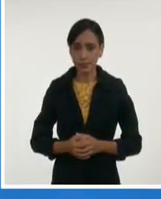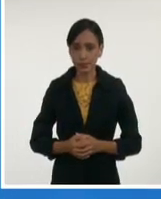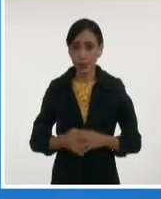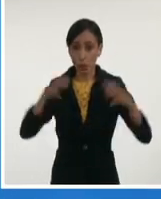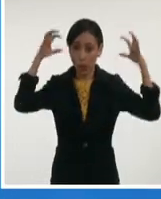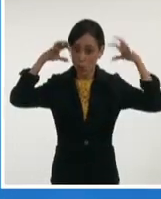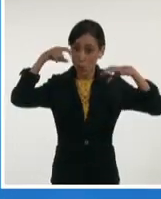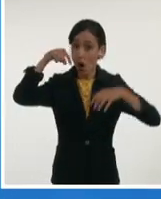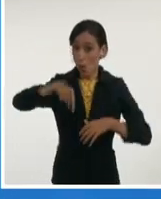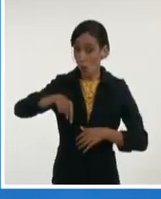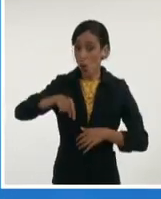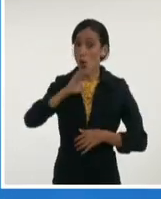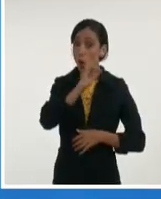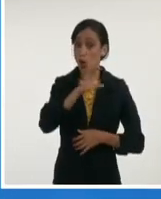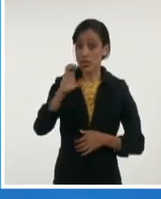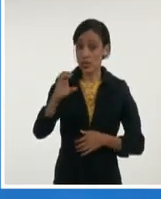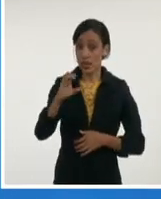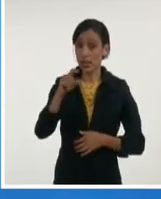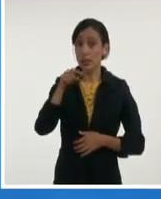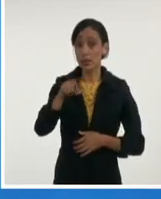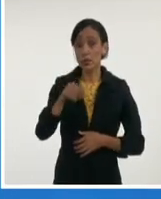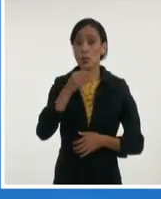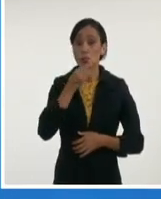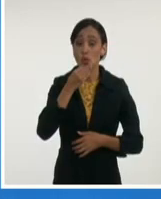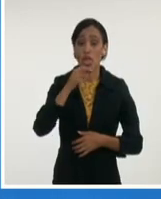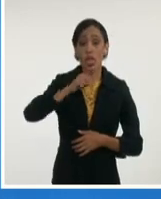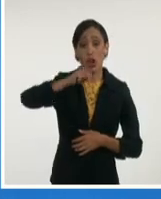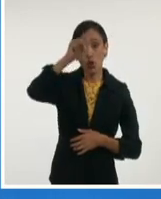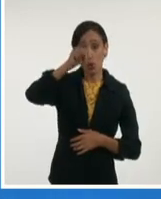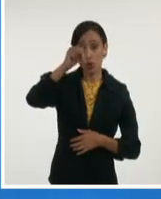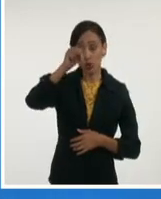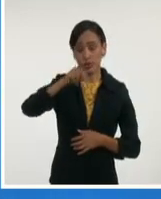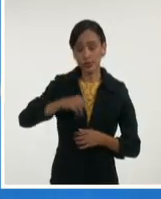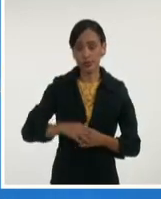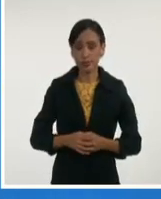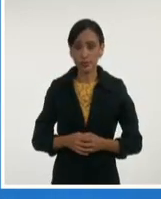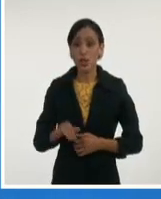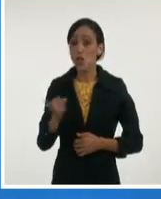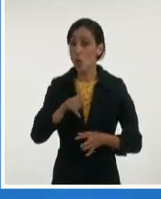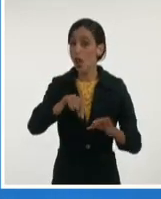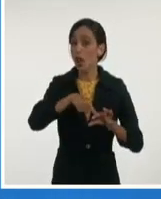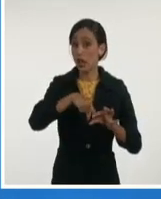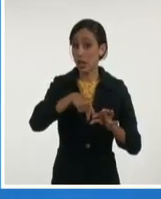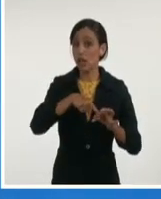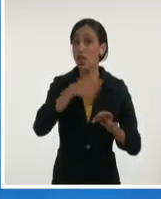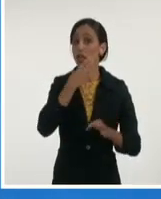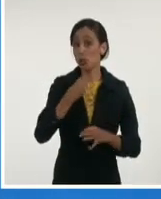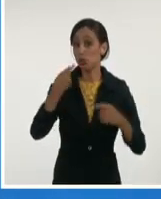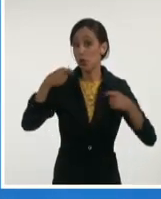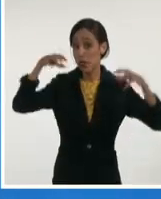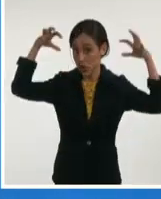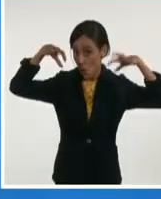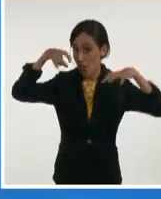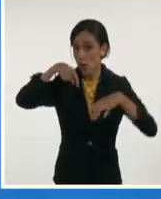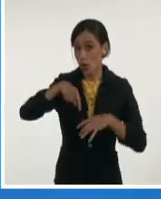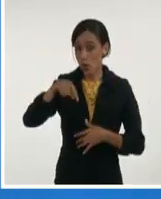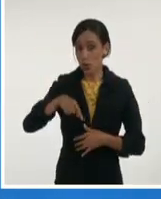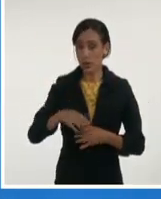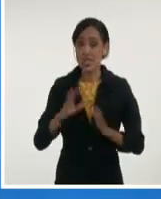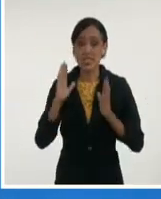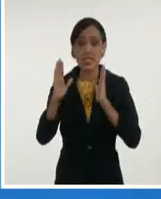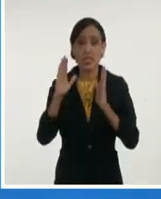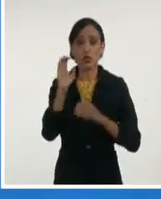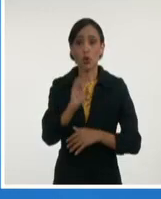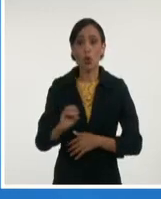región occidental pero del interior ya sea costa norte también en la isla de la juventud el resto del país el centro y el oriente